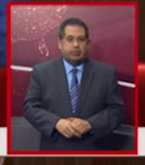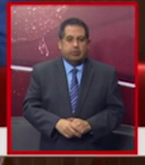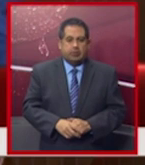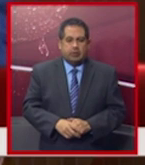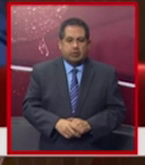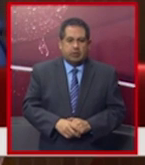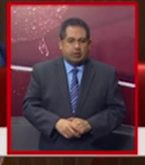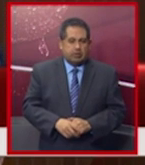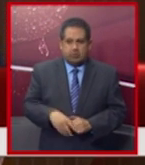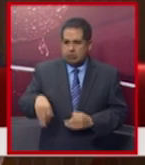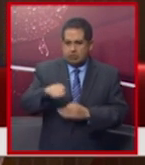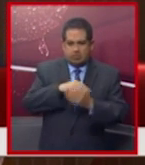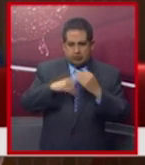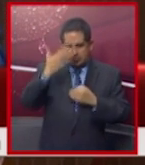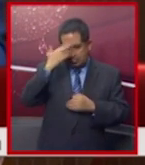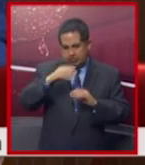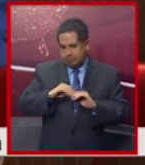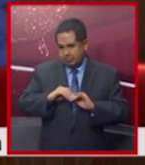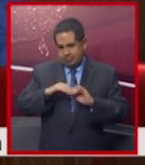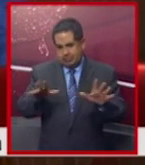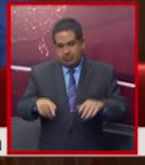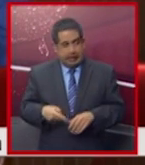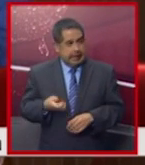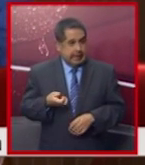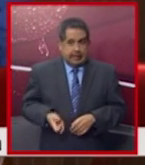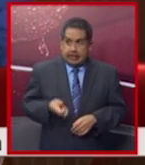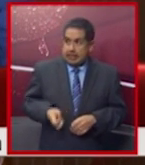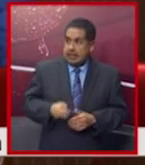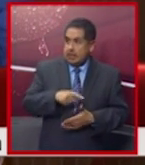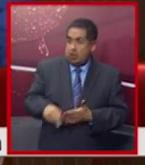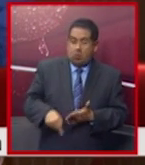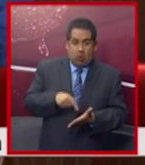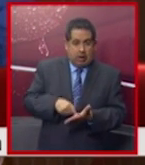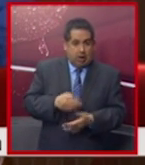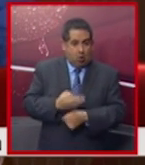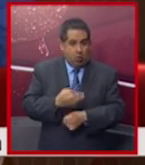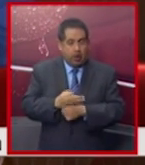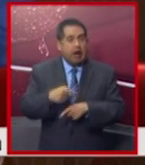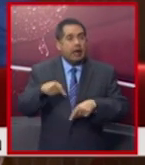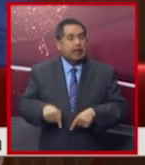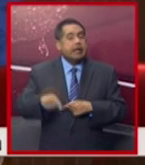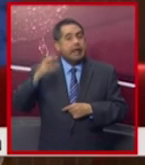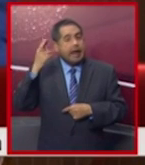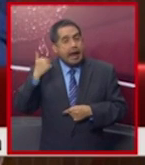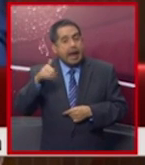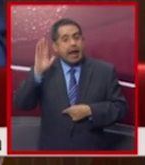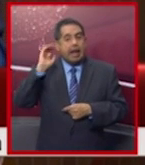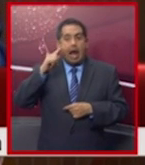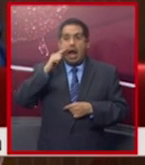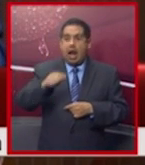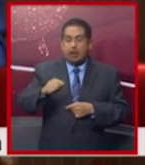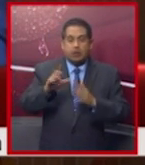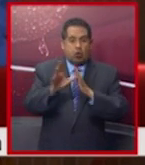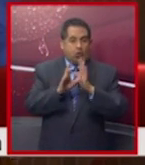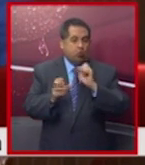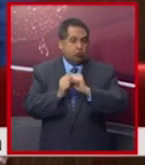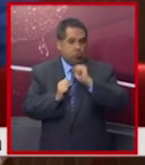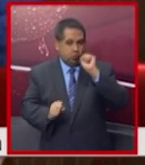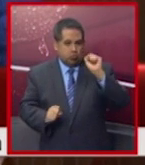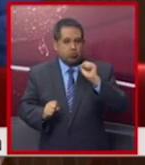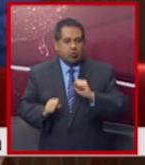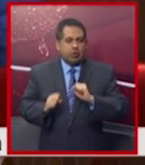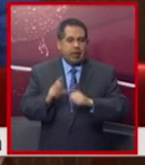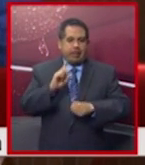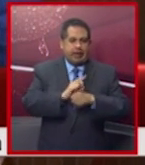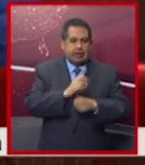nadie escapa que aquí justamente donde estamos en este momento, pues fue el escenario de la promulgación de la Constitución mexicana el